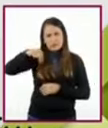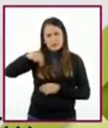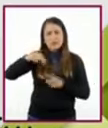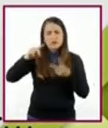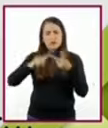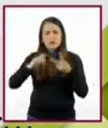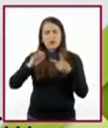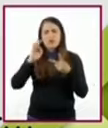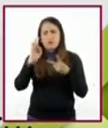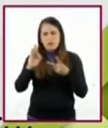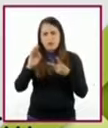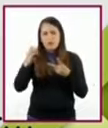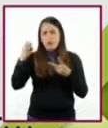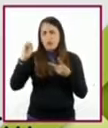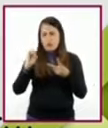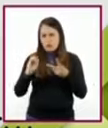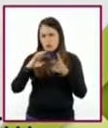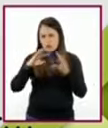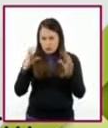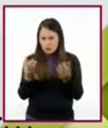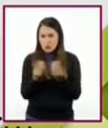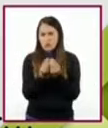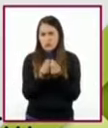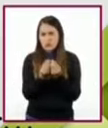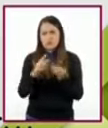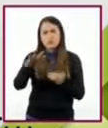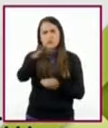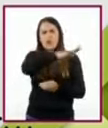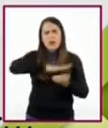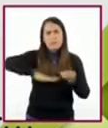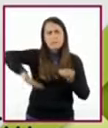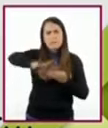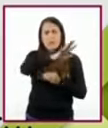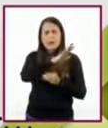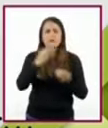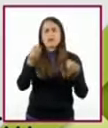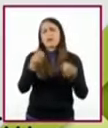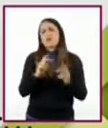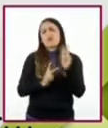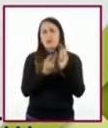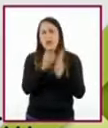fósforo y oxígeno a través del ambiente y los seres vivos?